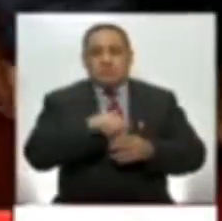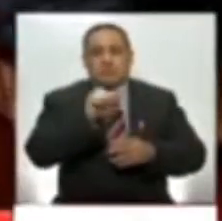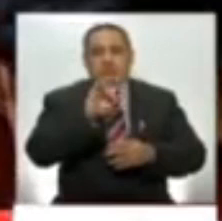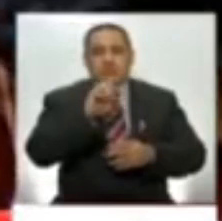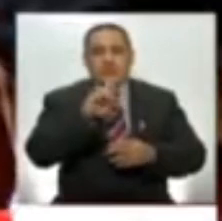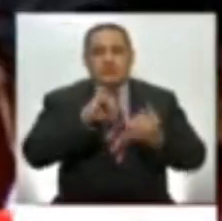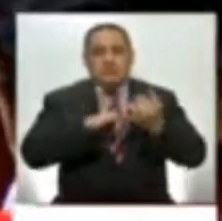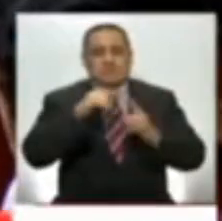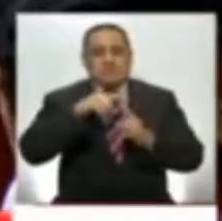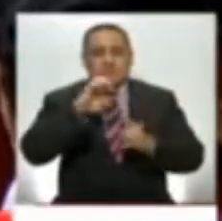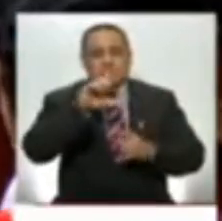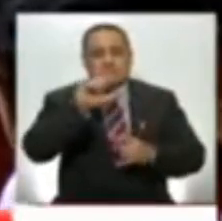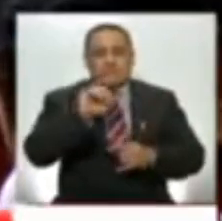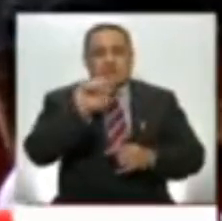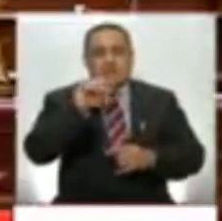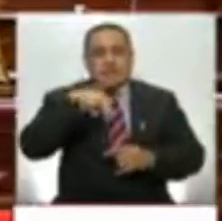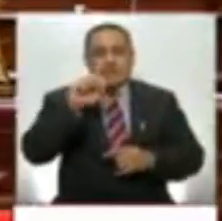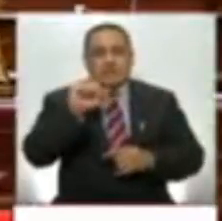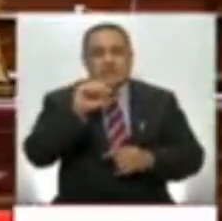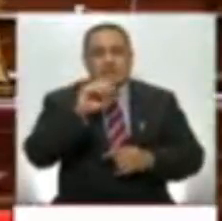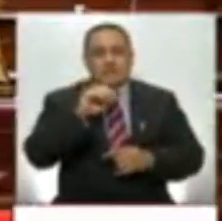Auristela Ana Obando